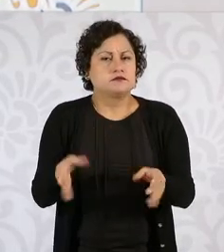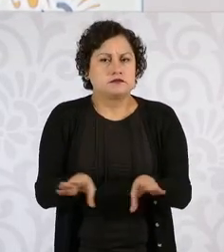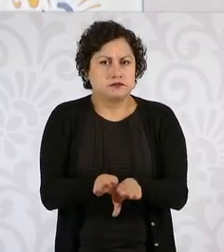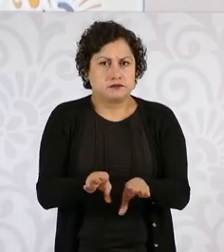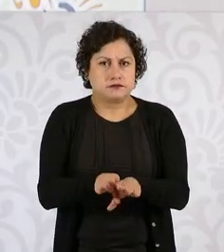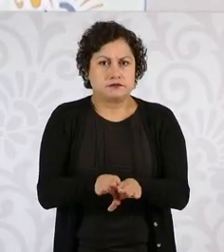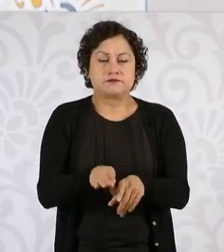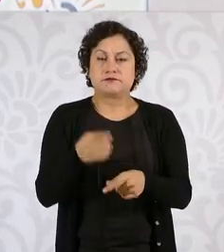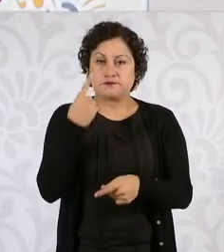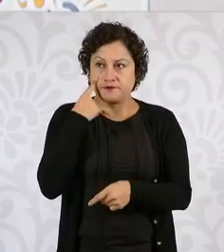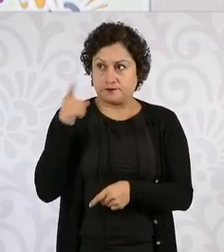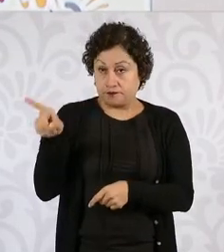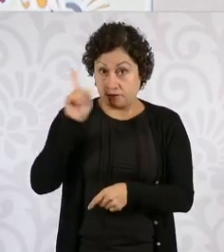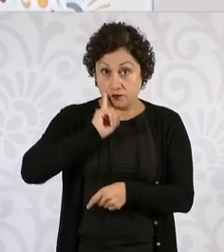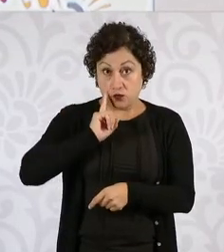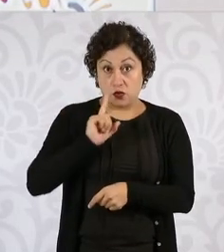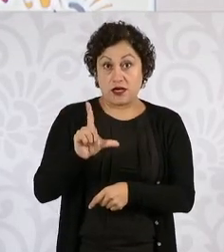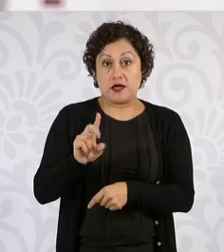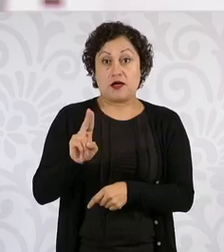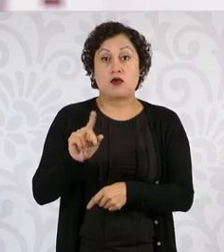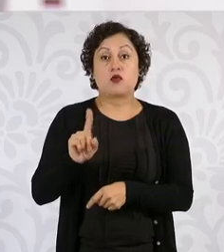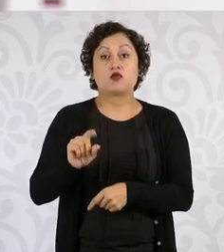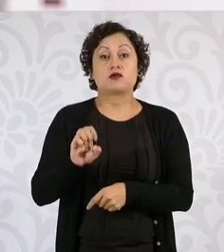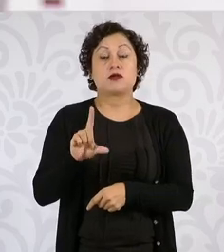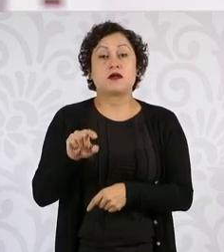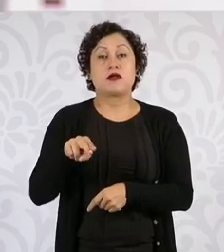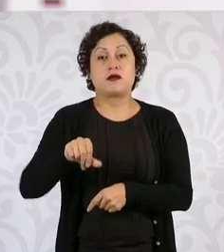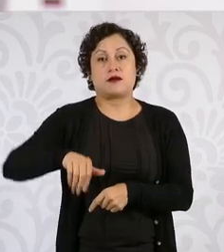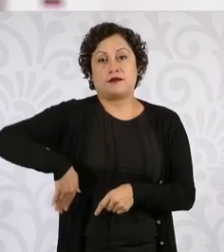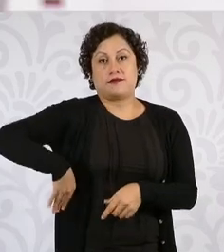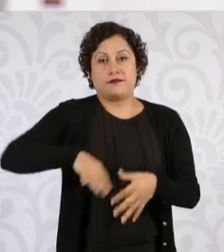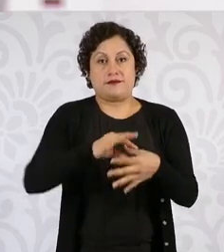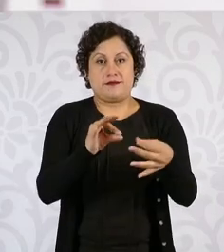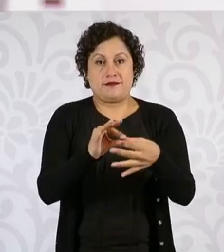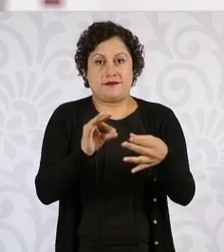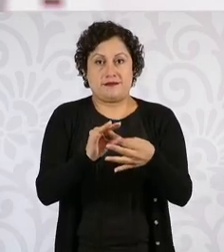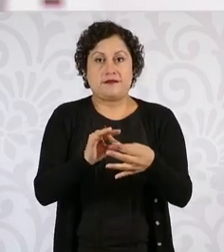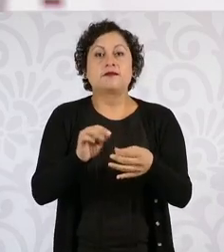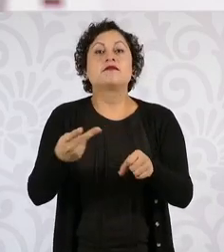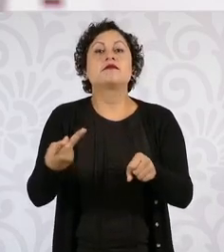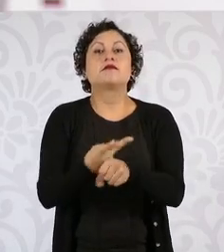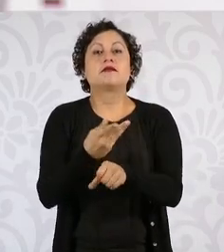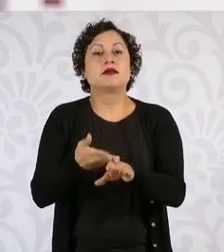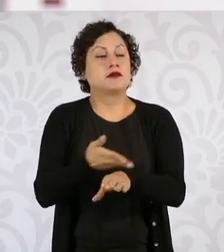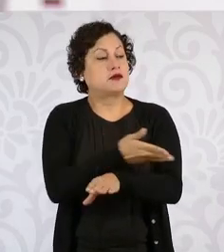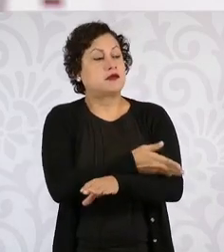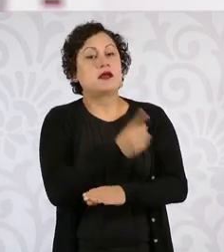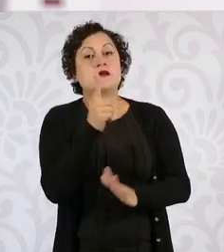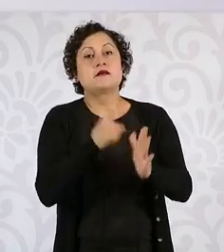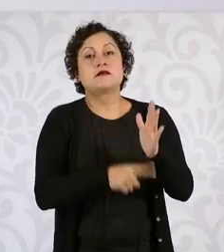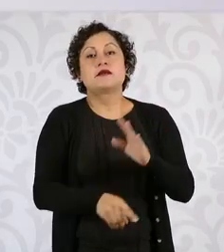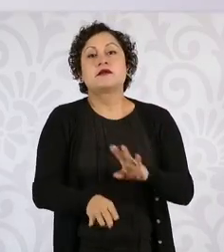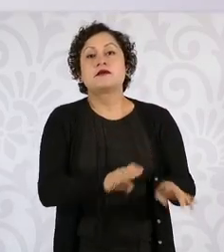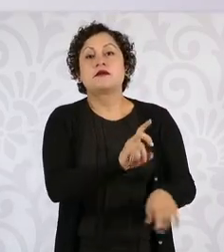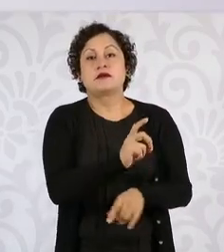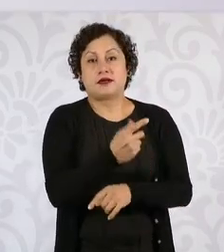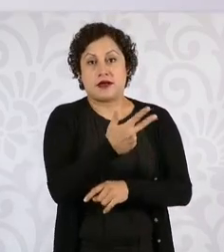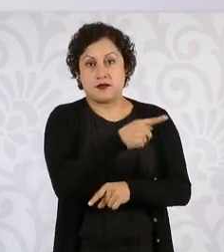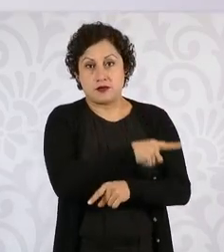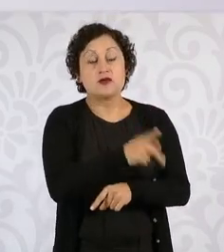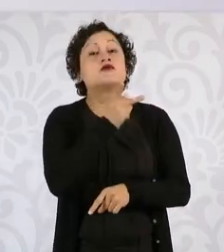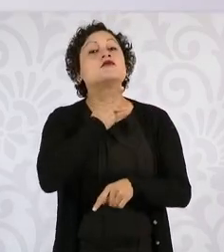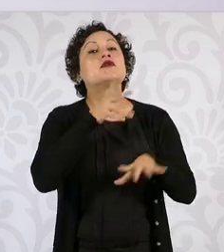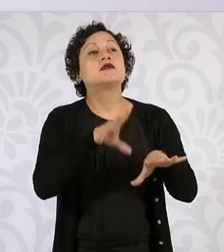lo explicó Luz Elena, después de la expropiación petrolera en el 38 y la nacionalización